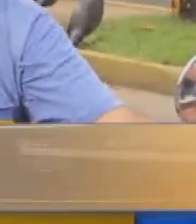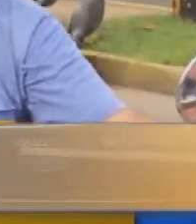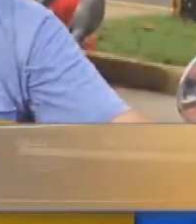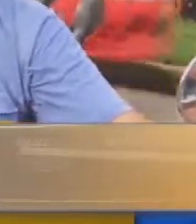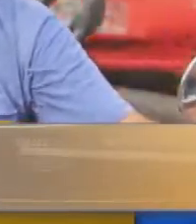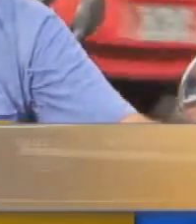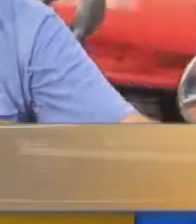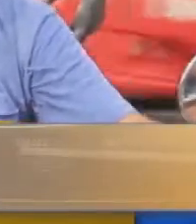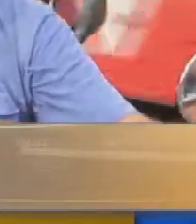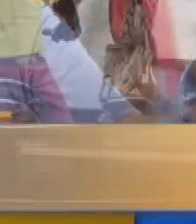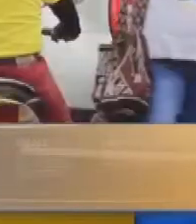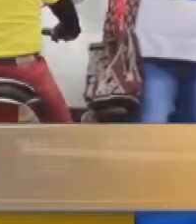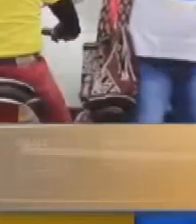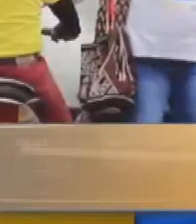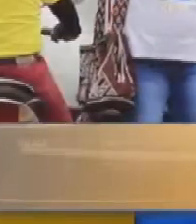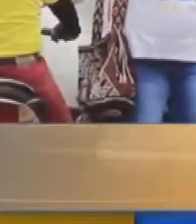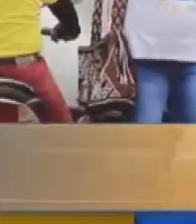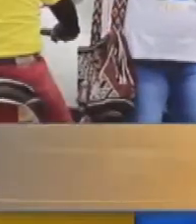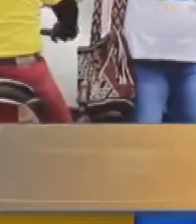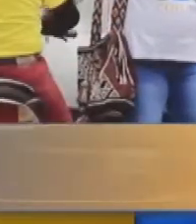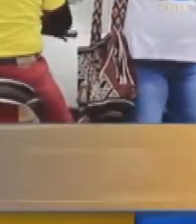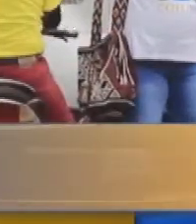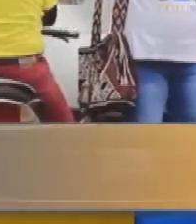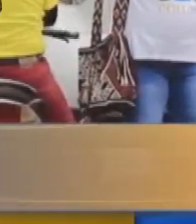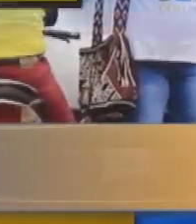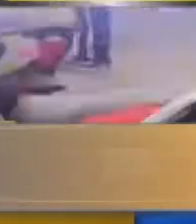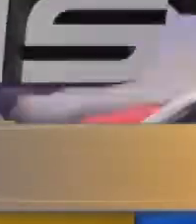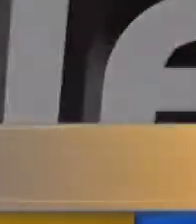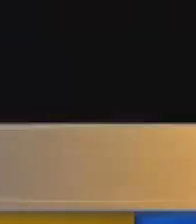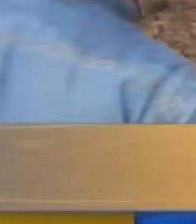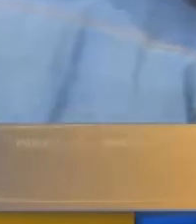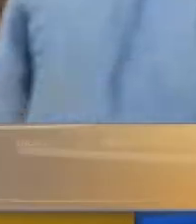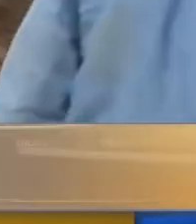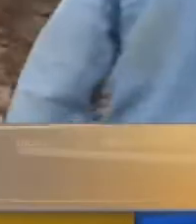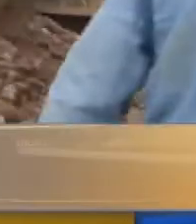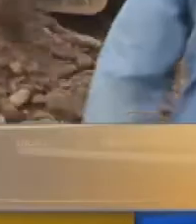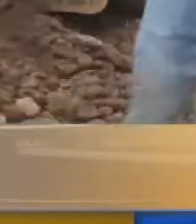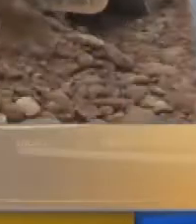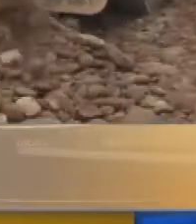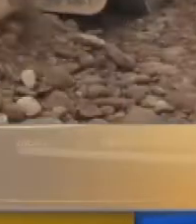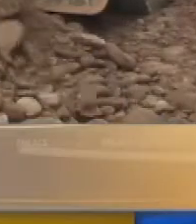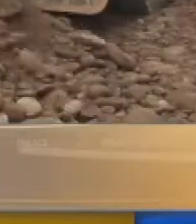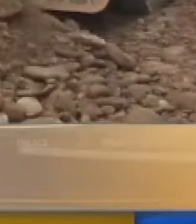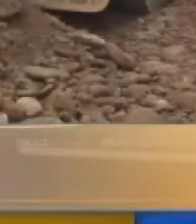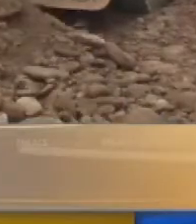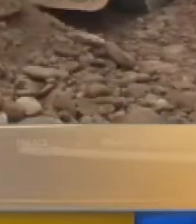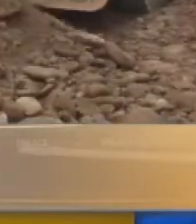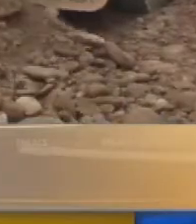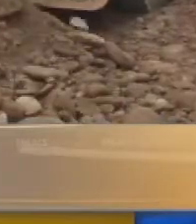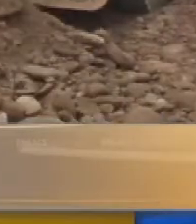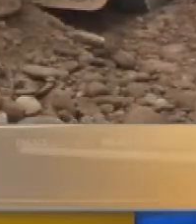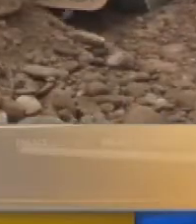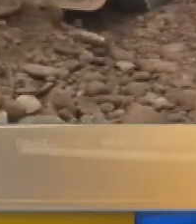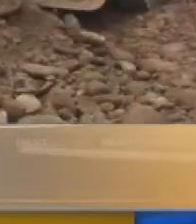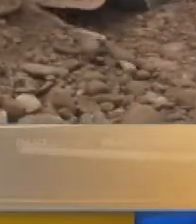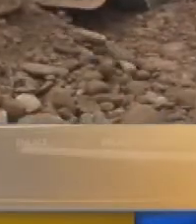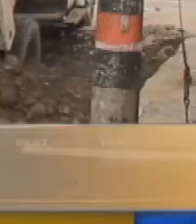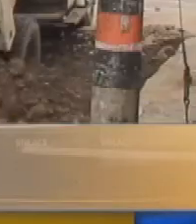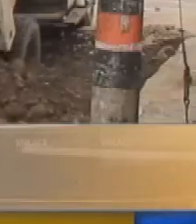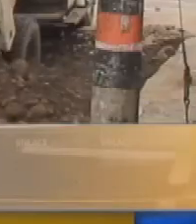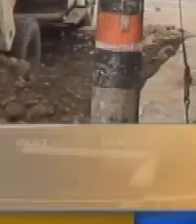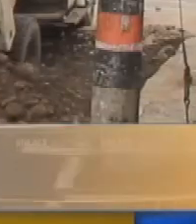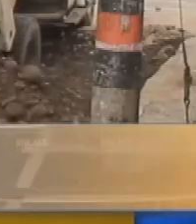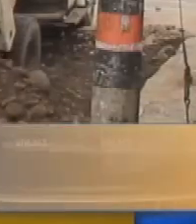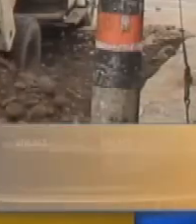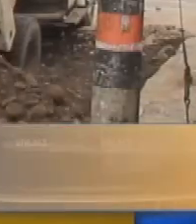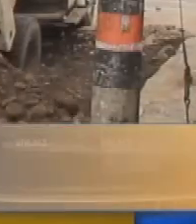de peticiones. 20 días de paro cumplieron los docentes. Se adelantan obras de pavimentación en la transversal 60 del barrio